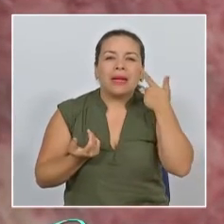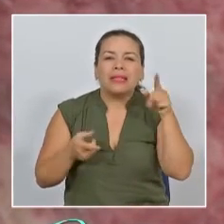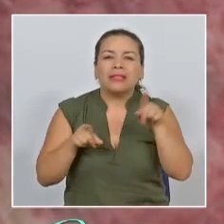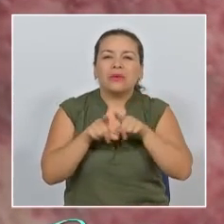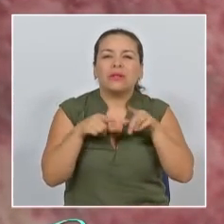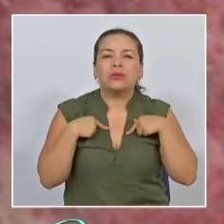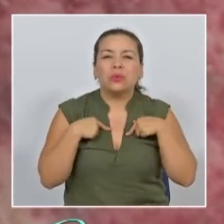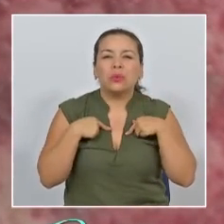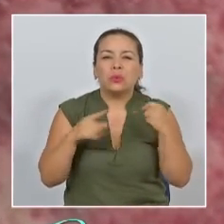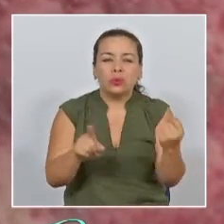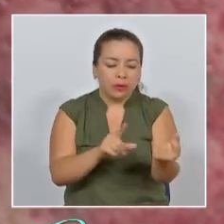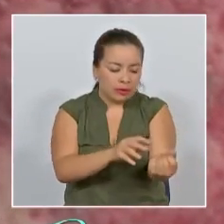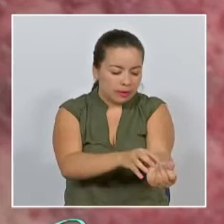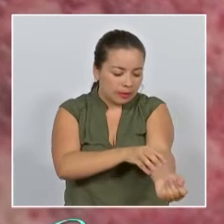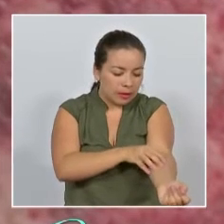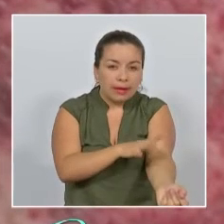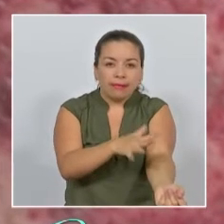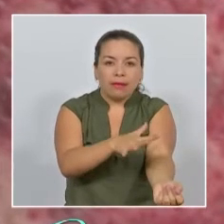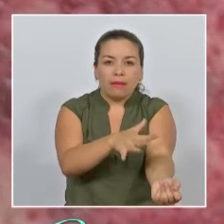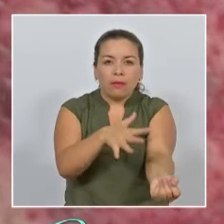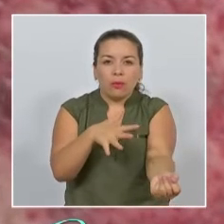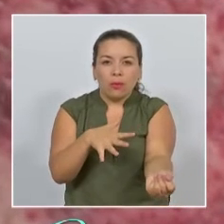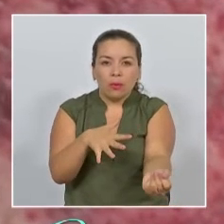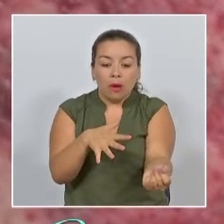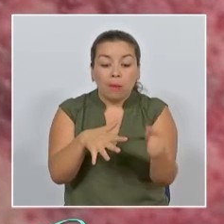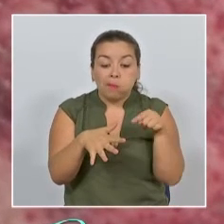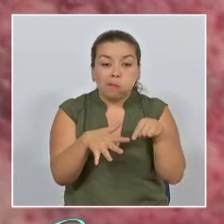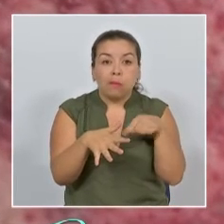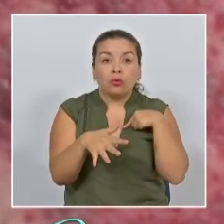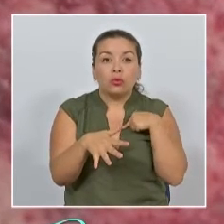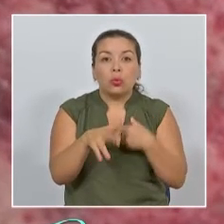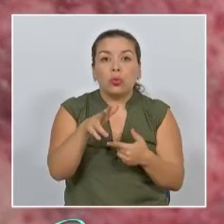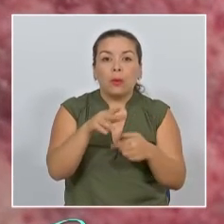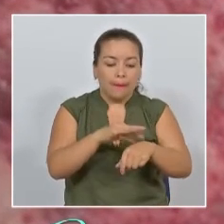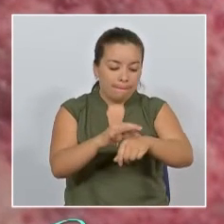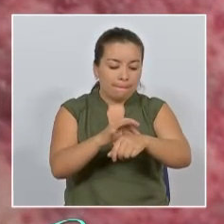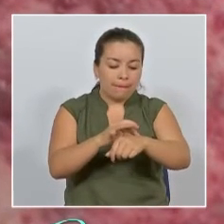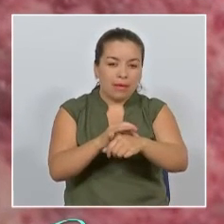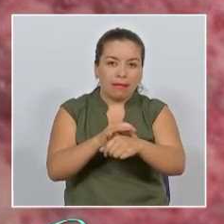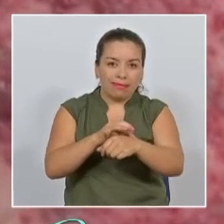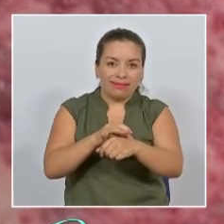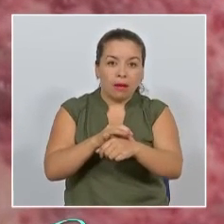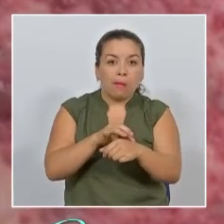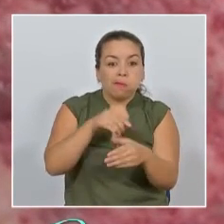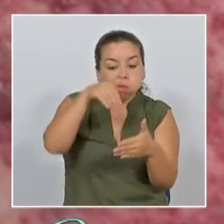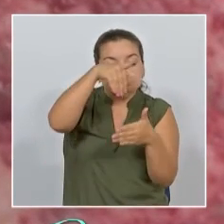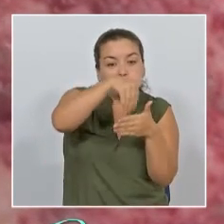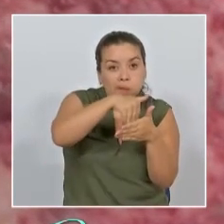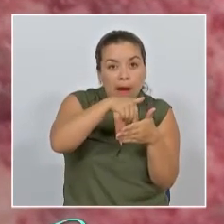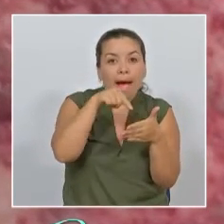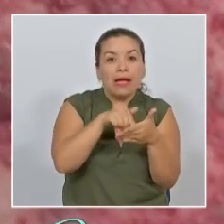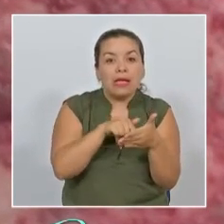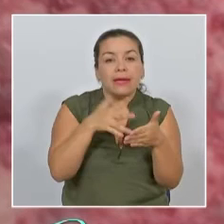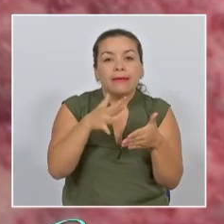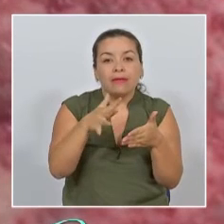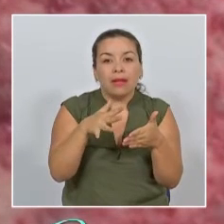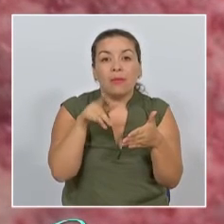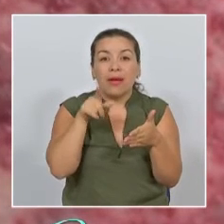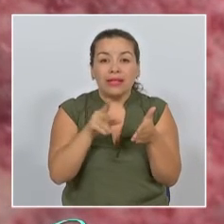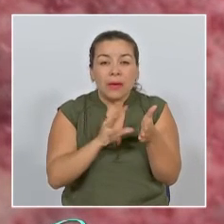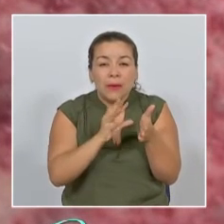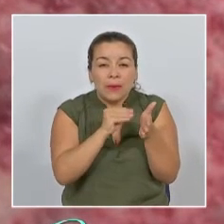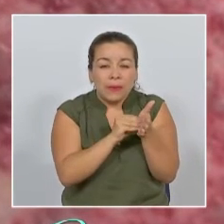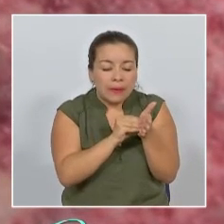pasa el nervio. Entonces ahí ustedes ven la quemadura en la piel, pero detrás está el nervio. Ese virus se come la capita del